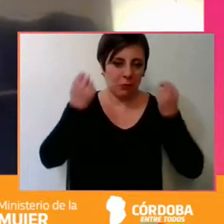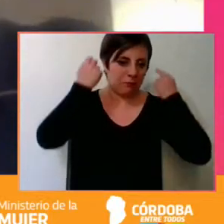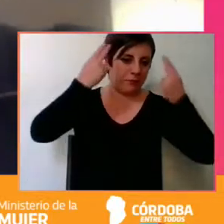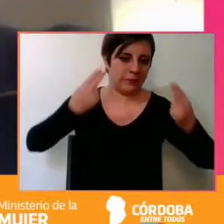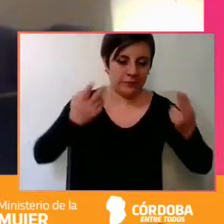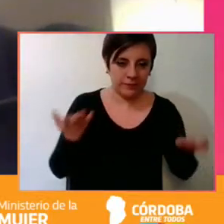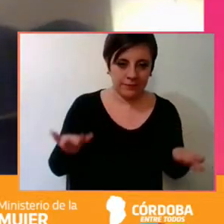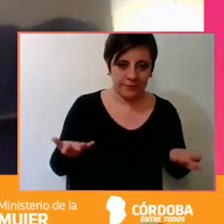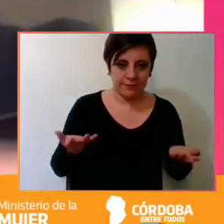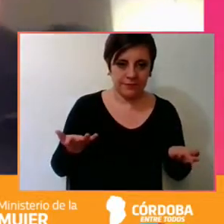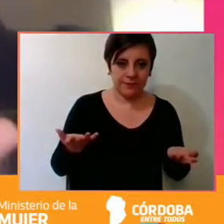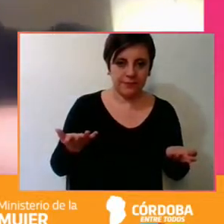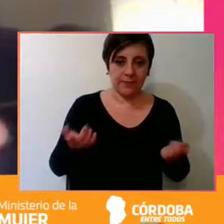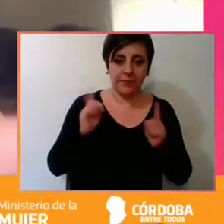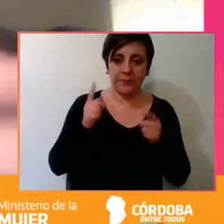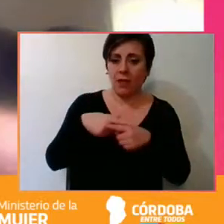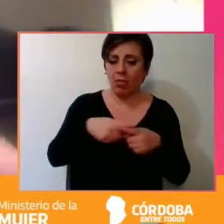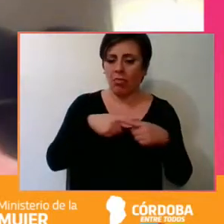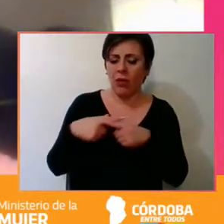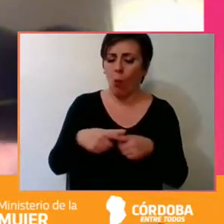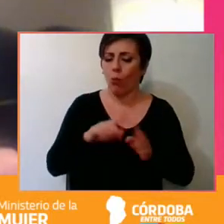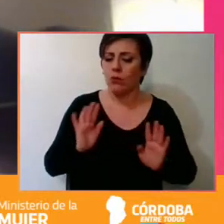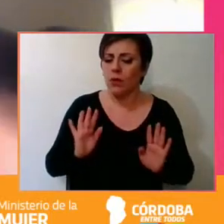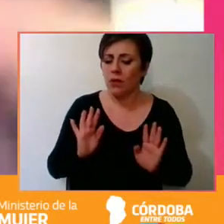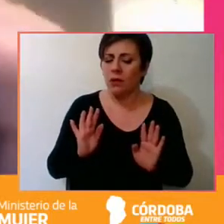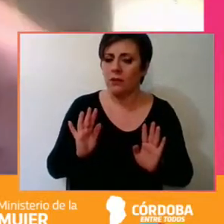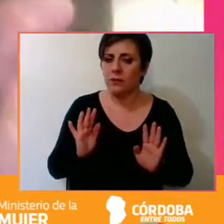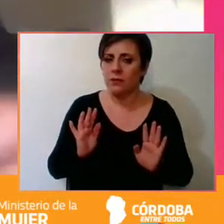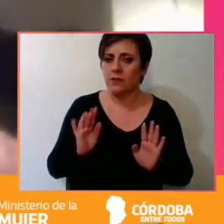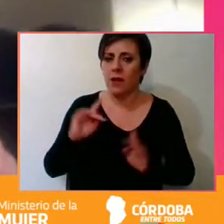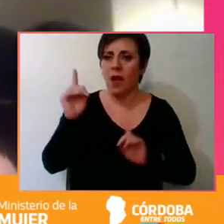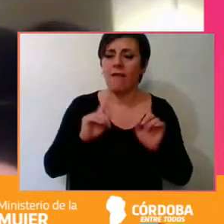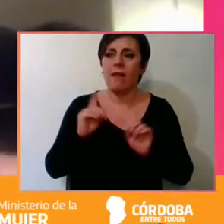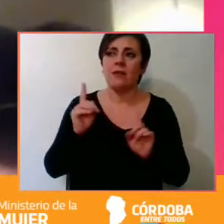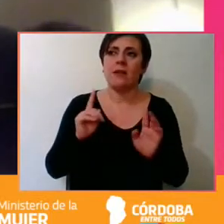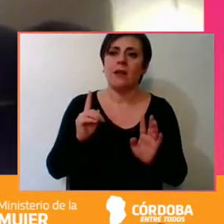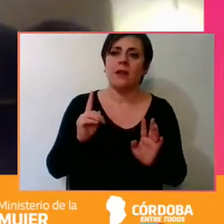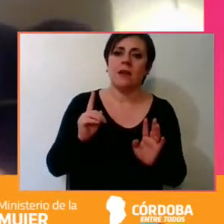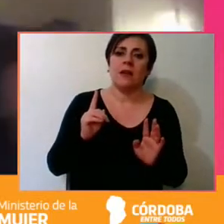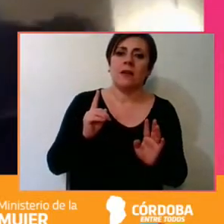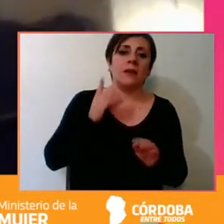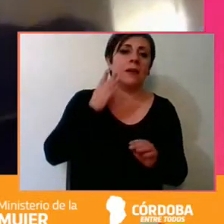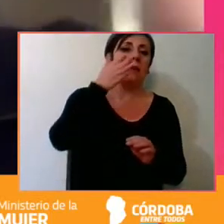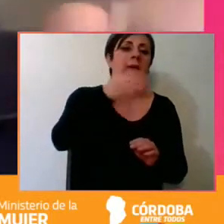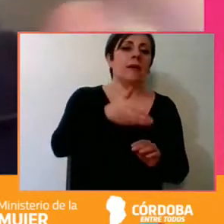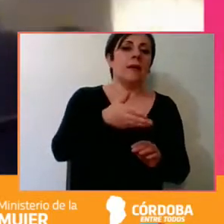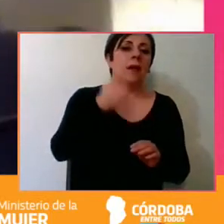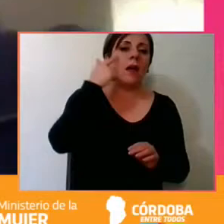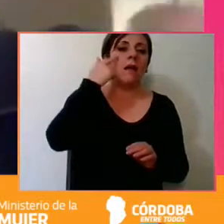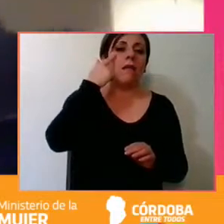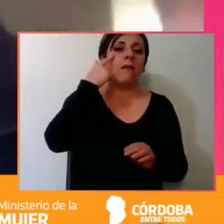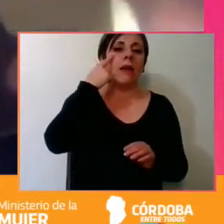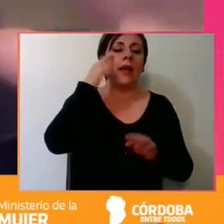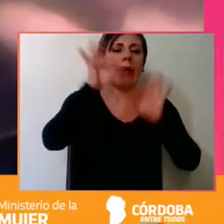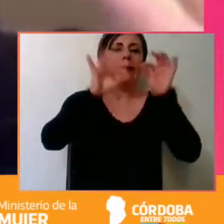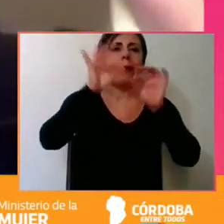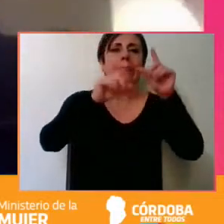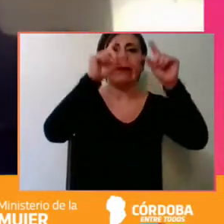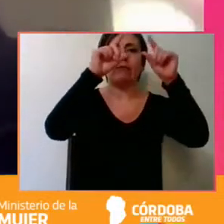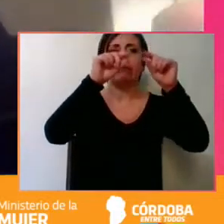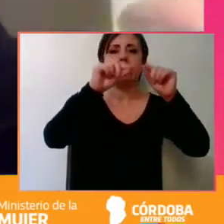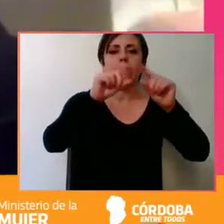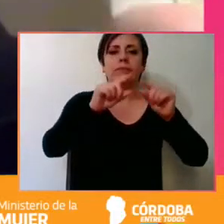se quiere discutir si esto no es así, muchas veces lo más objetivo es acudir a las cifras que dicen las estadísticas, con los problemas que